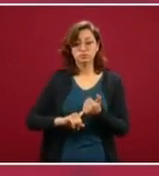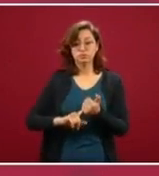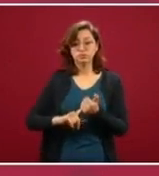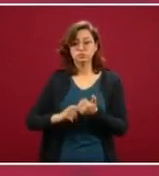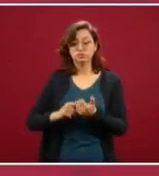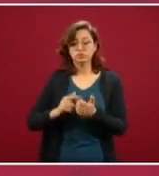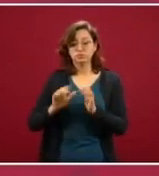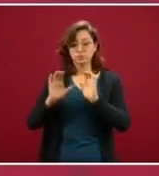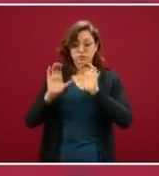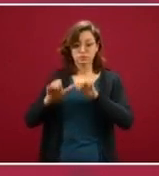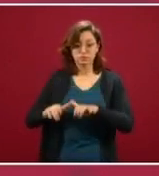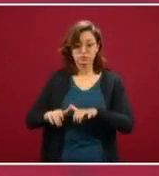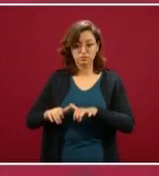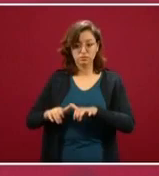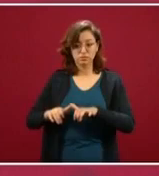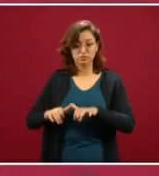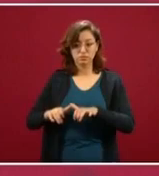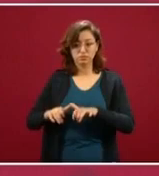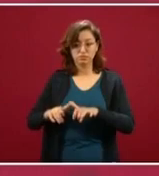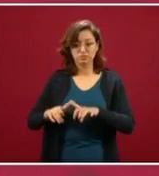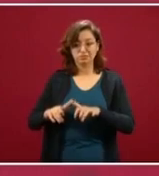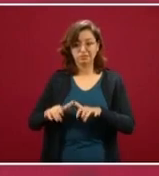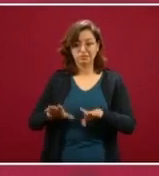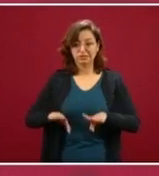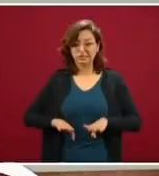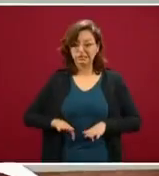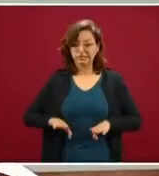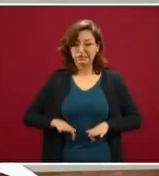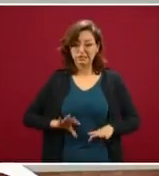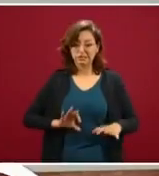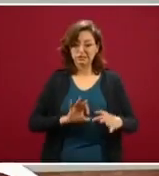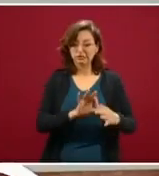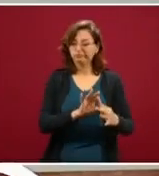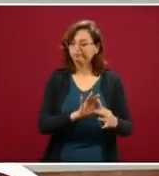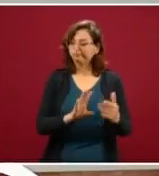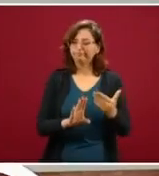servidores públicos con esas características,